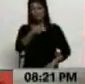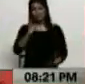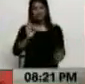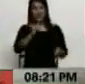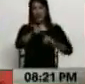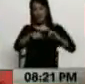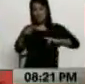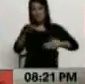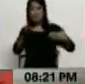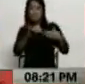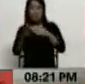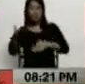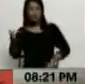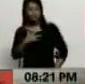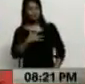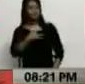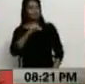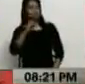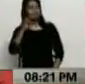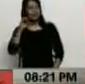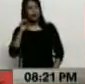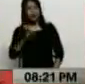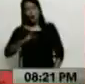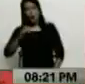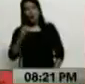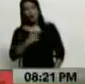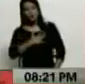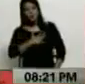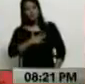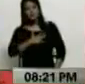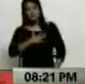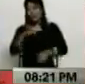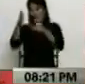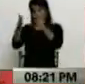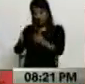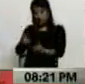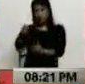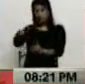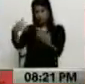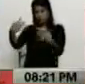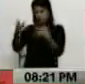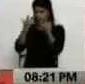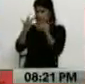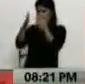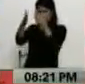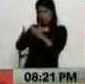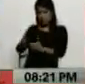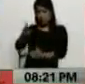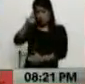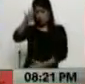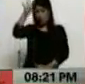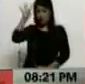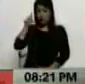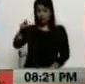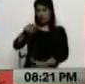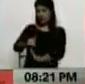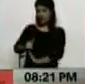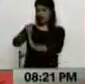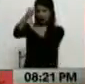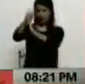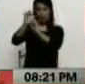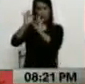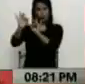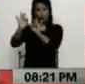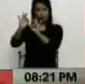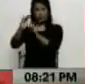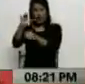atacaron donde dolía donde se vislumbraba Pues un liderazgo no